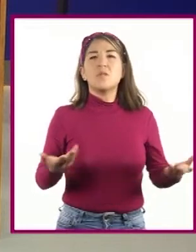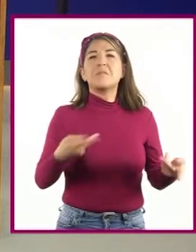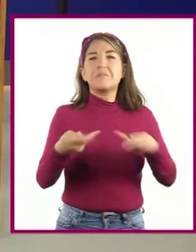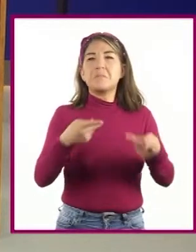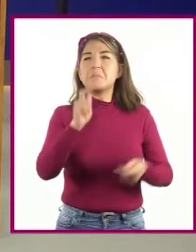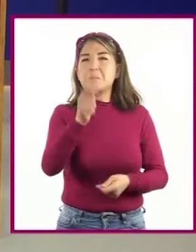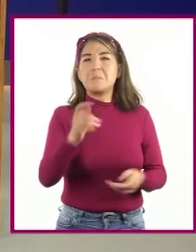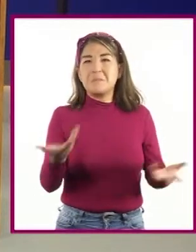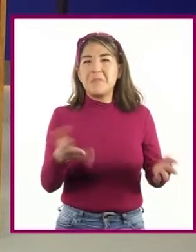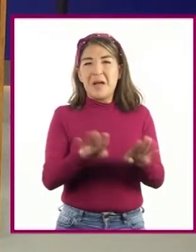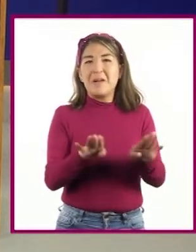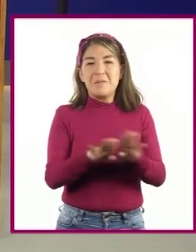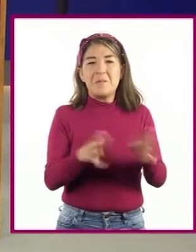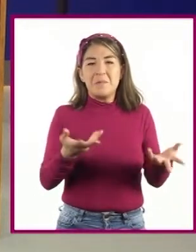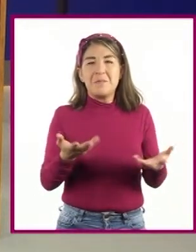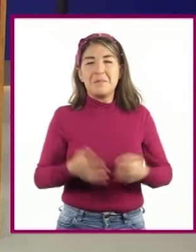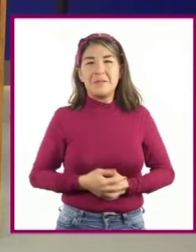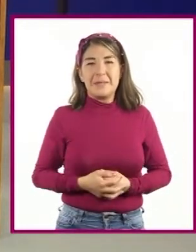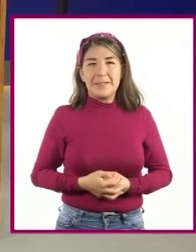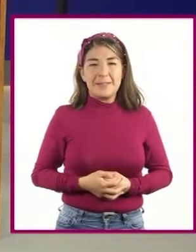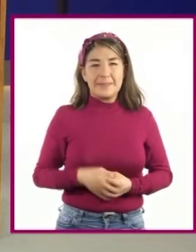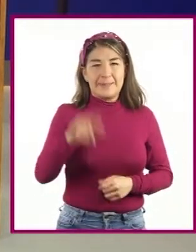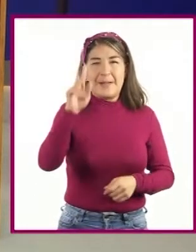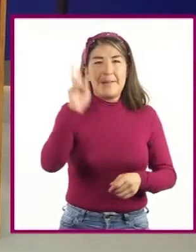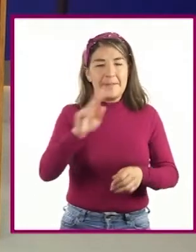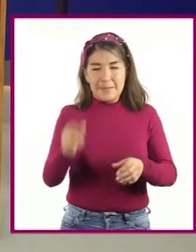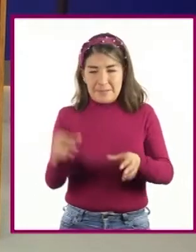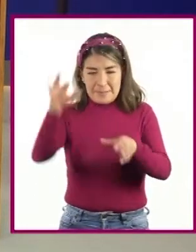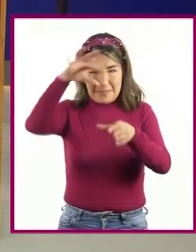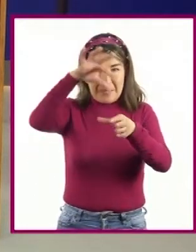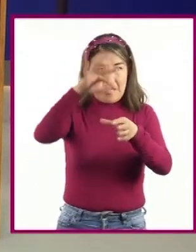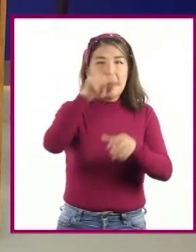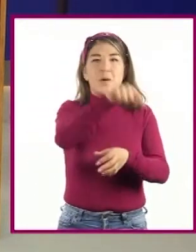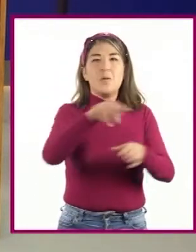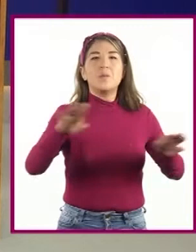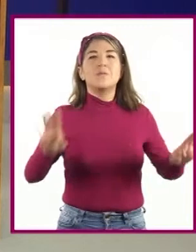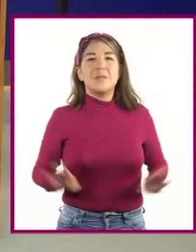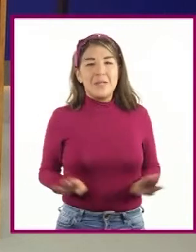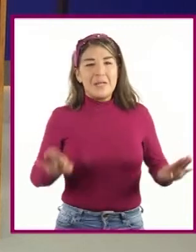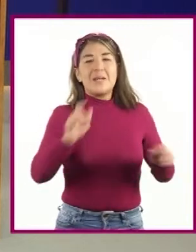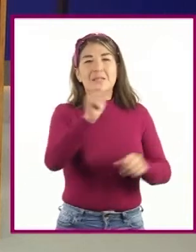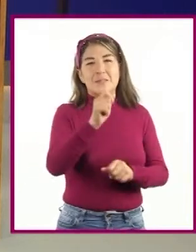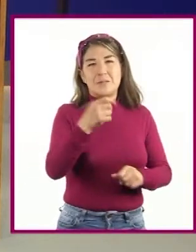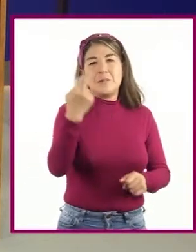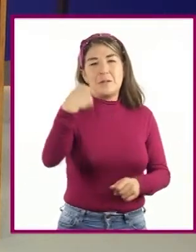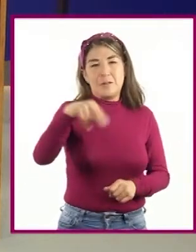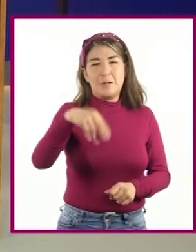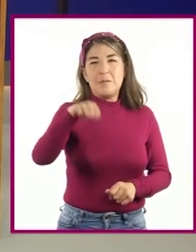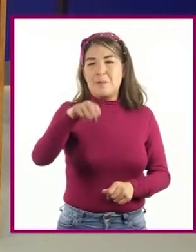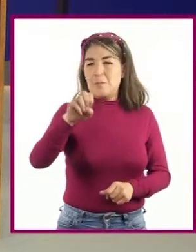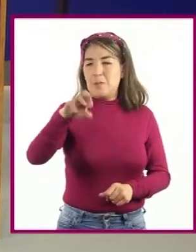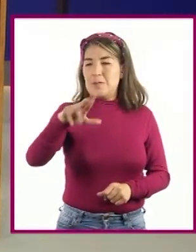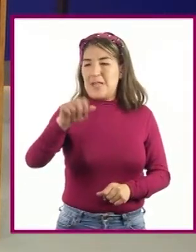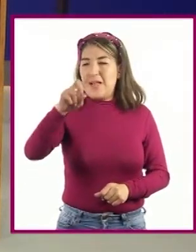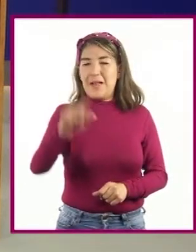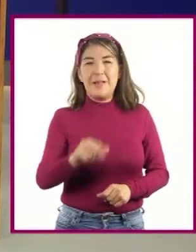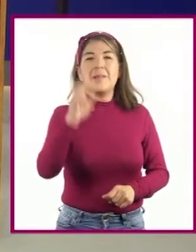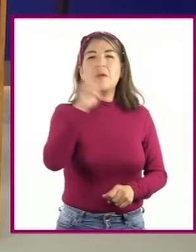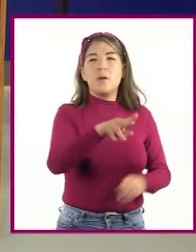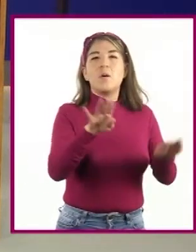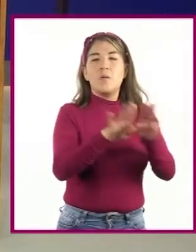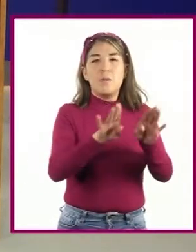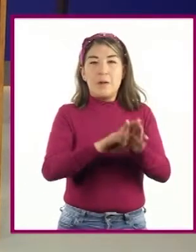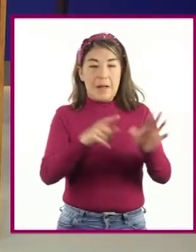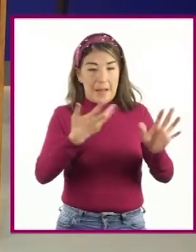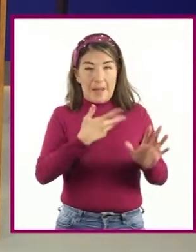hacer? Extraeremos el pigmento que le da color característico al repollo o col morada y lo usaremos para identificar la